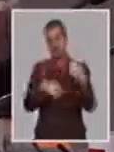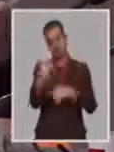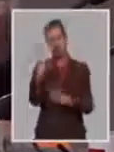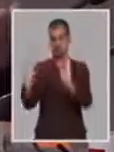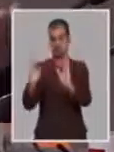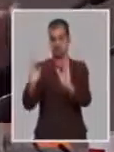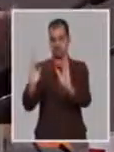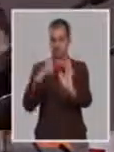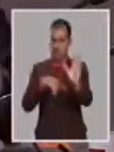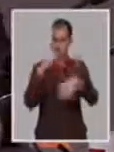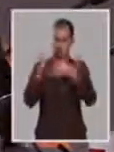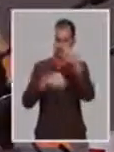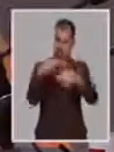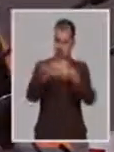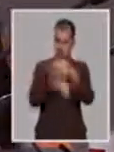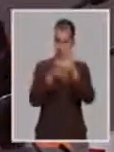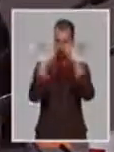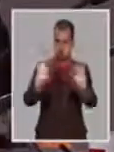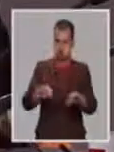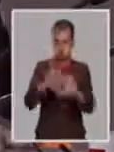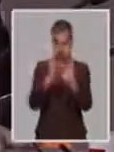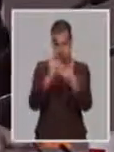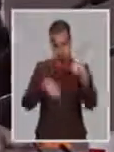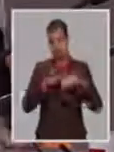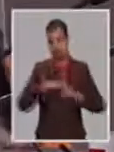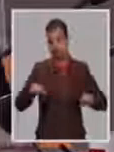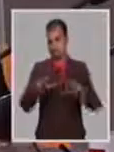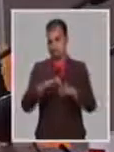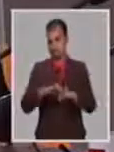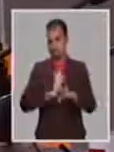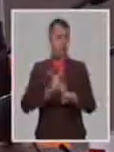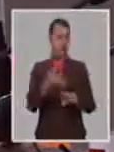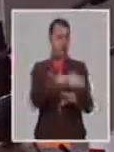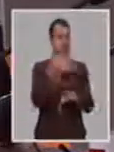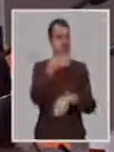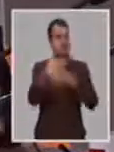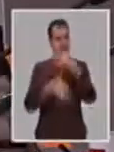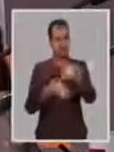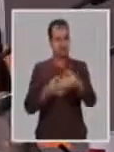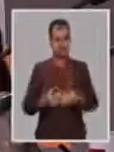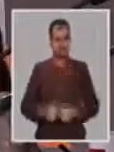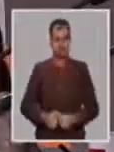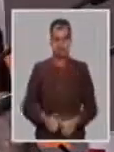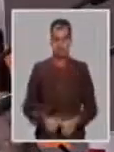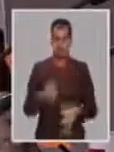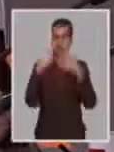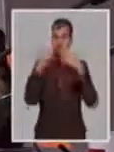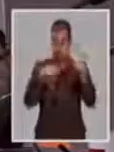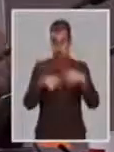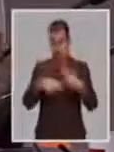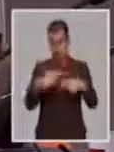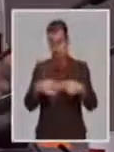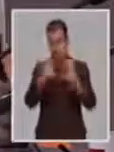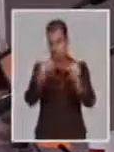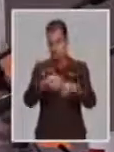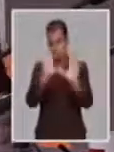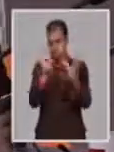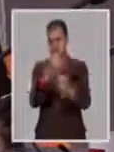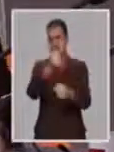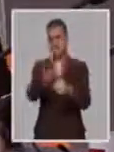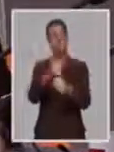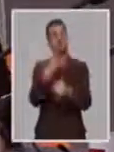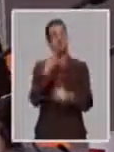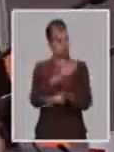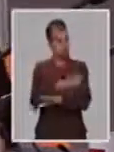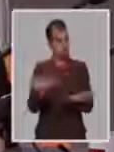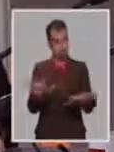a fase 3, y de eso pues estaremos hablando en breve aquí en esta mesa redonda, porque como decíamos, la importancia de lo que se está haciendo, el resultado que ya